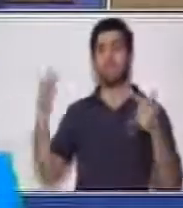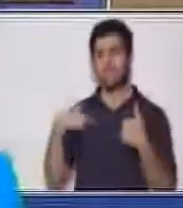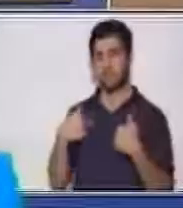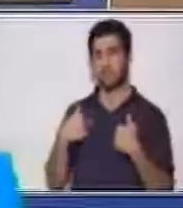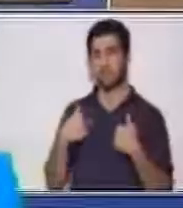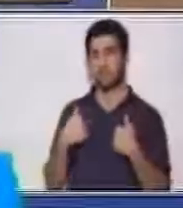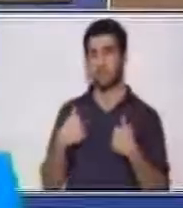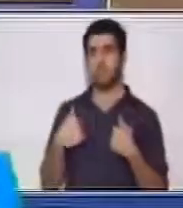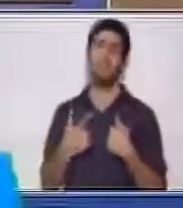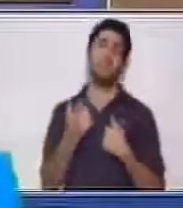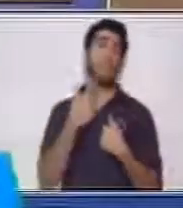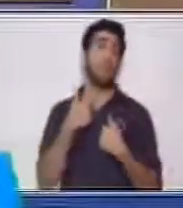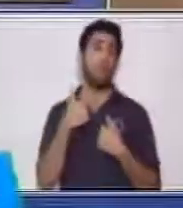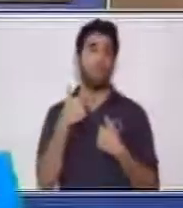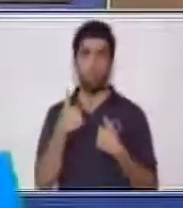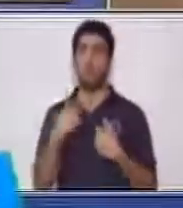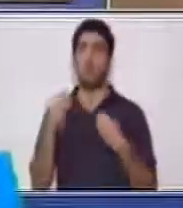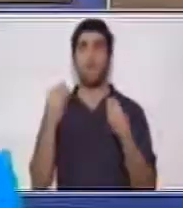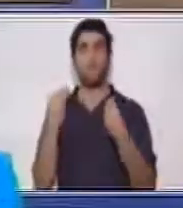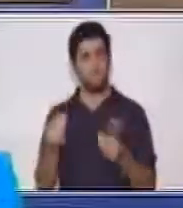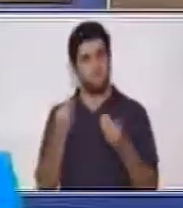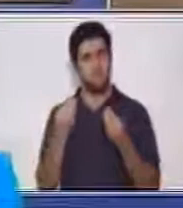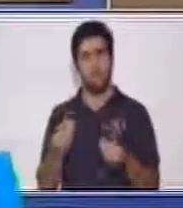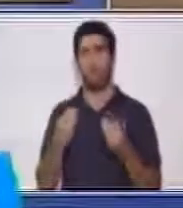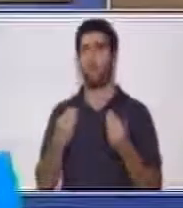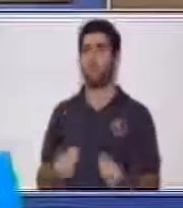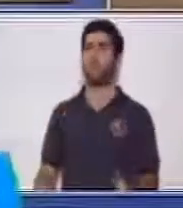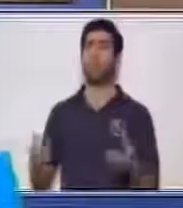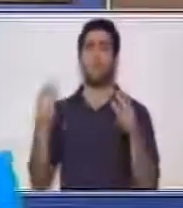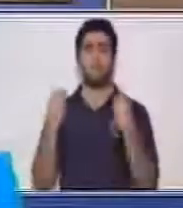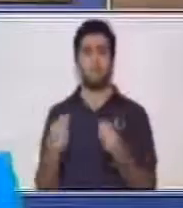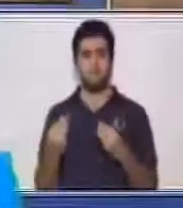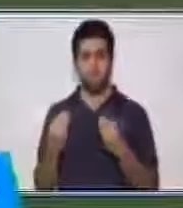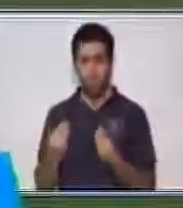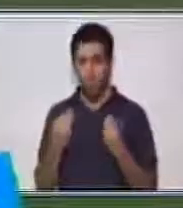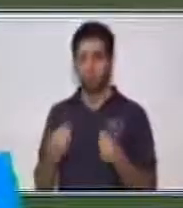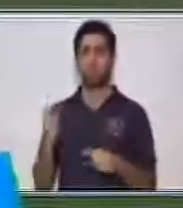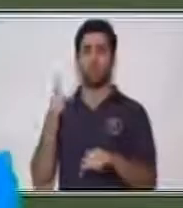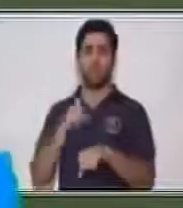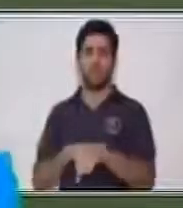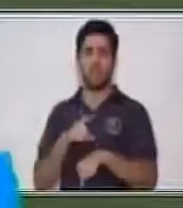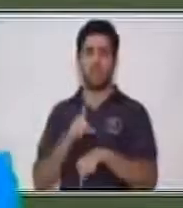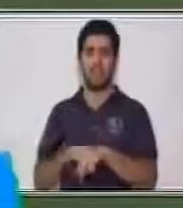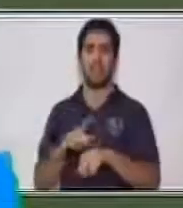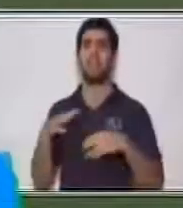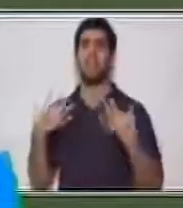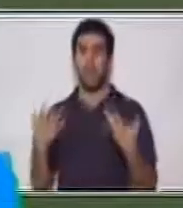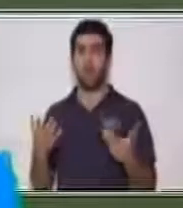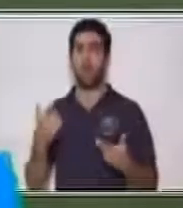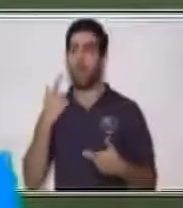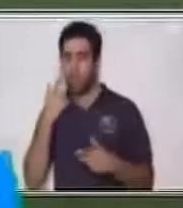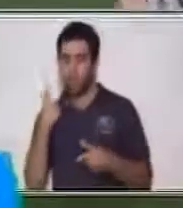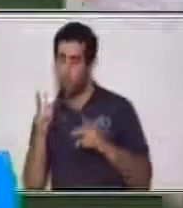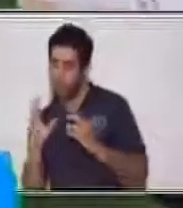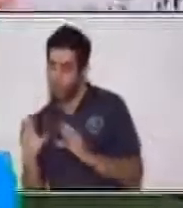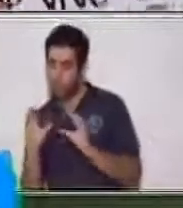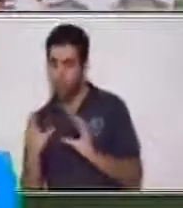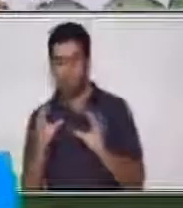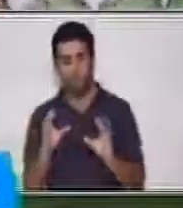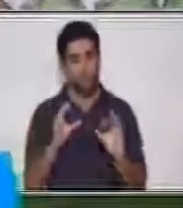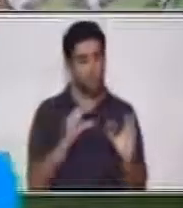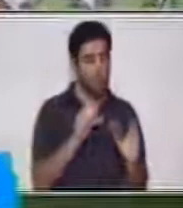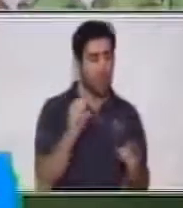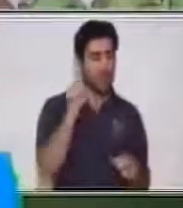le gustaba pasar mucho, pero mucho tiempo en su huerto, cuidando sus